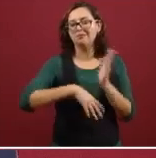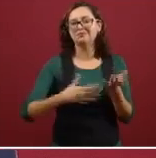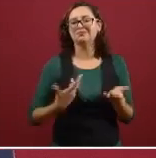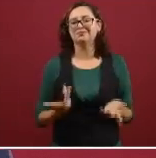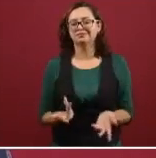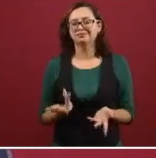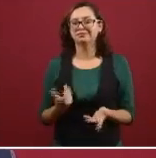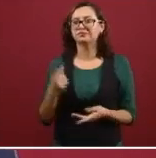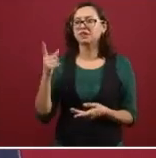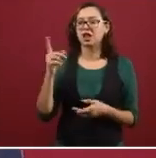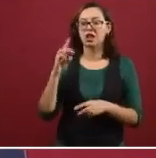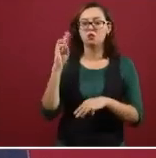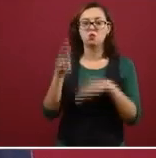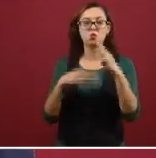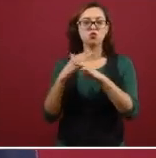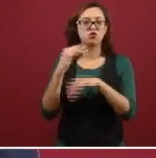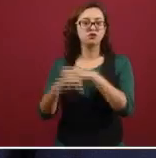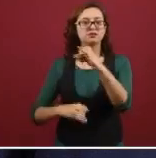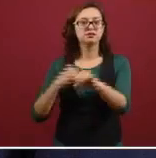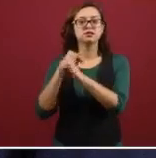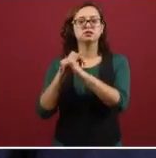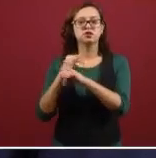las calificadoras,